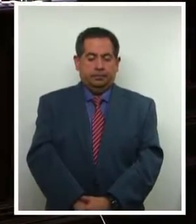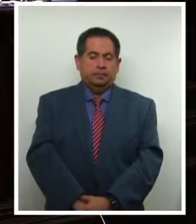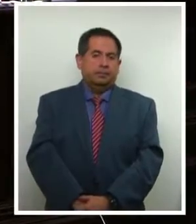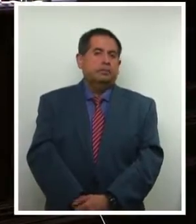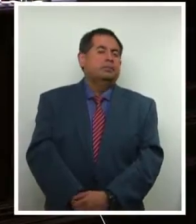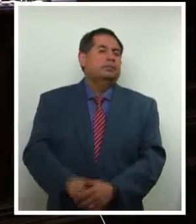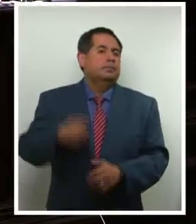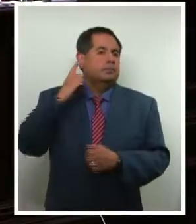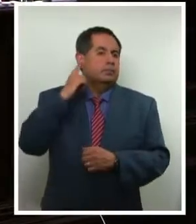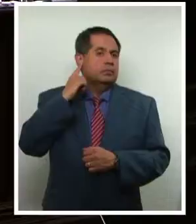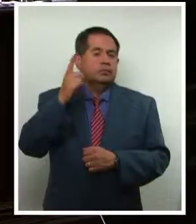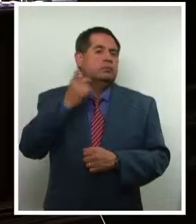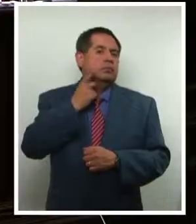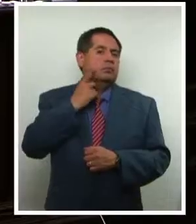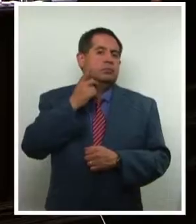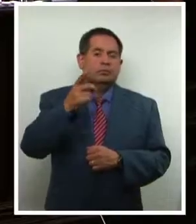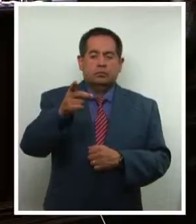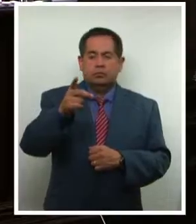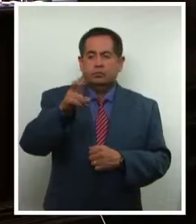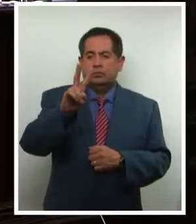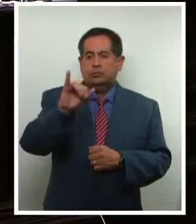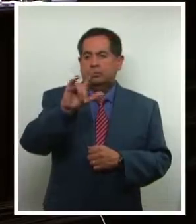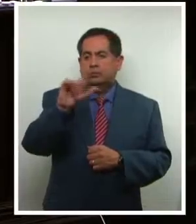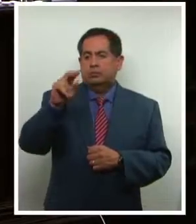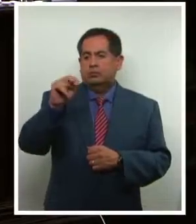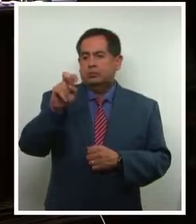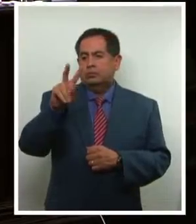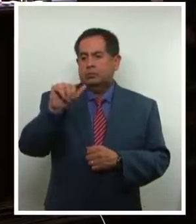Sonido en la curul del diputado Gómez Villanueva.